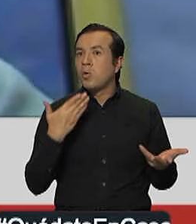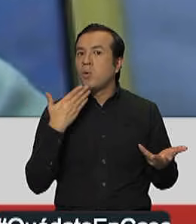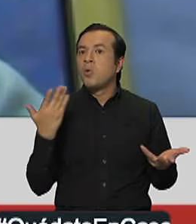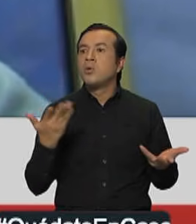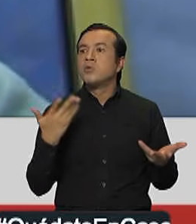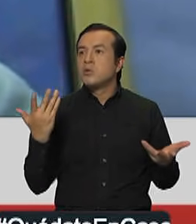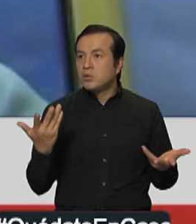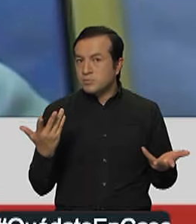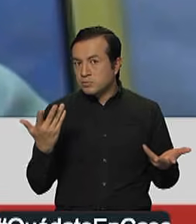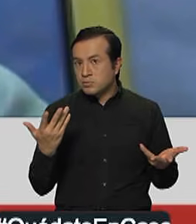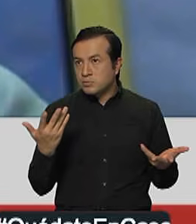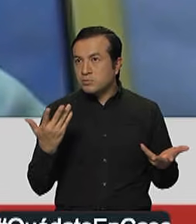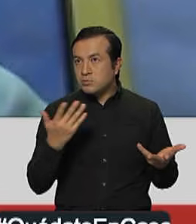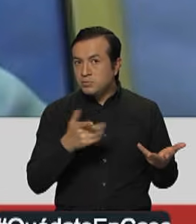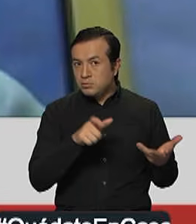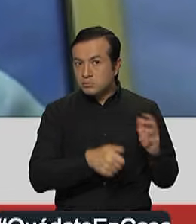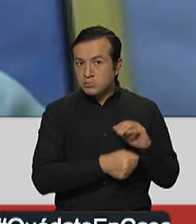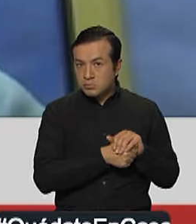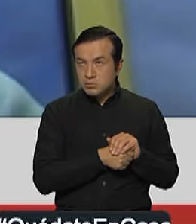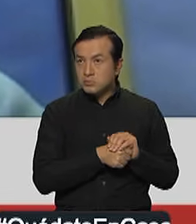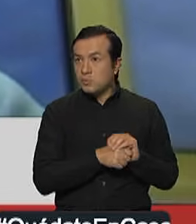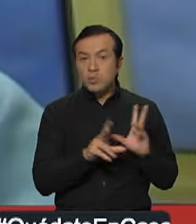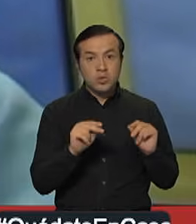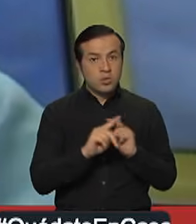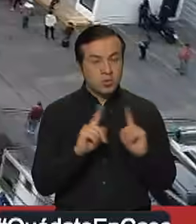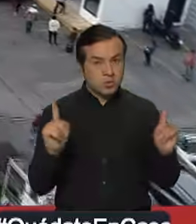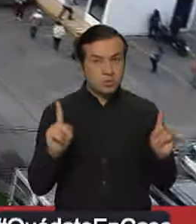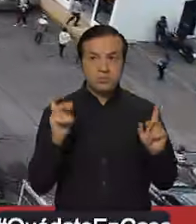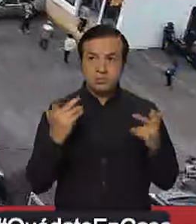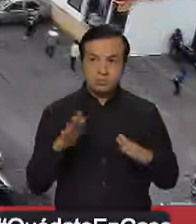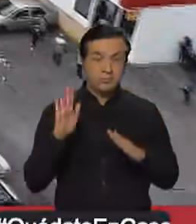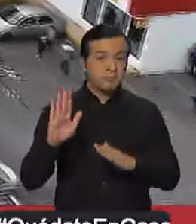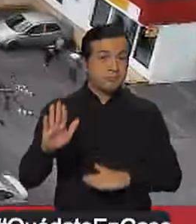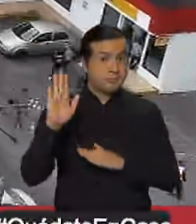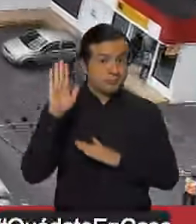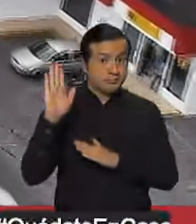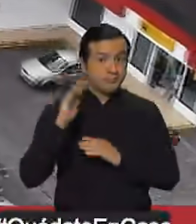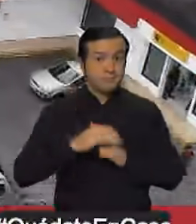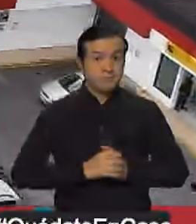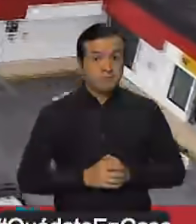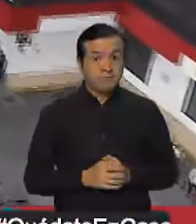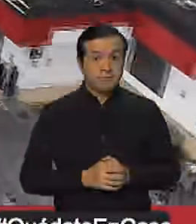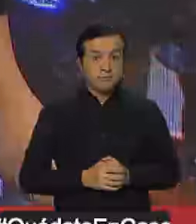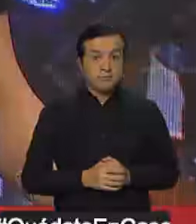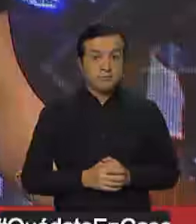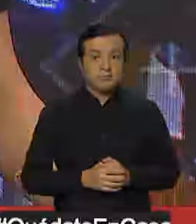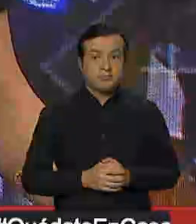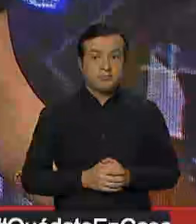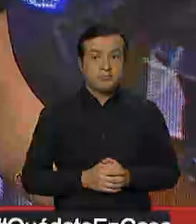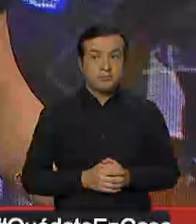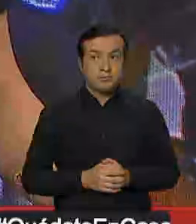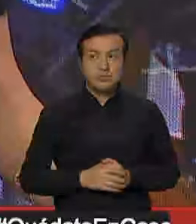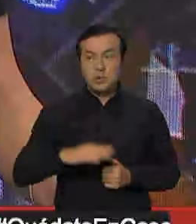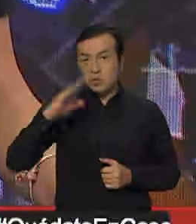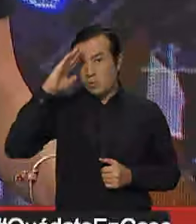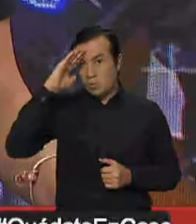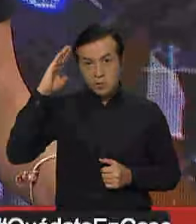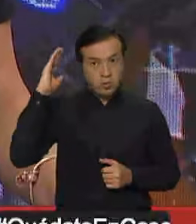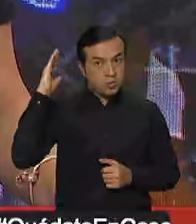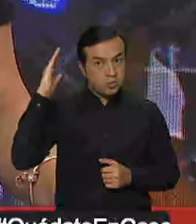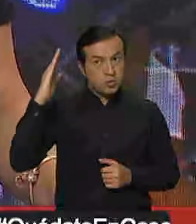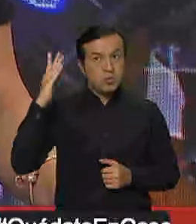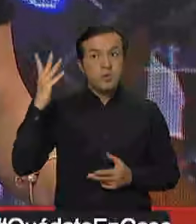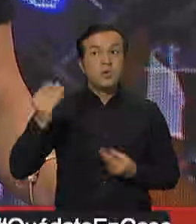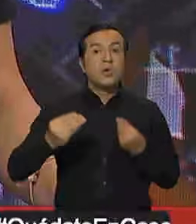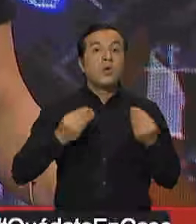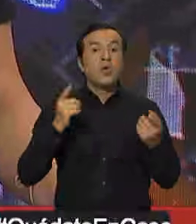o estar al lado de cada conductor. Se trata un tema de compromisos. Javier Ceballos, Medios Públicos. La Policía Nacional desarticuló